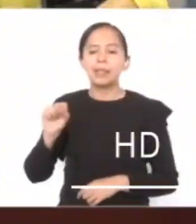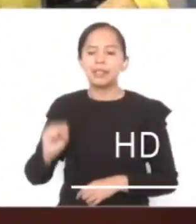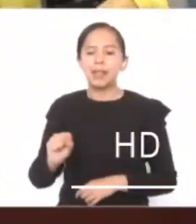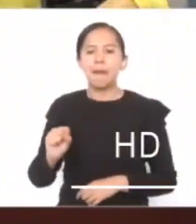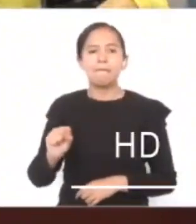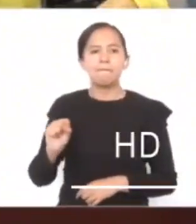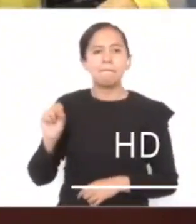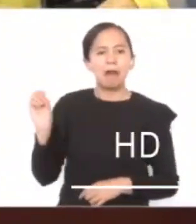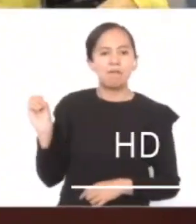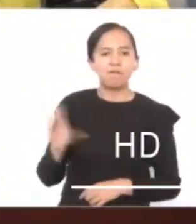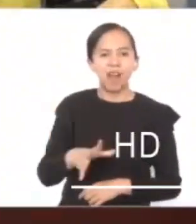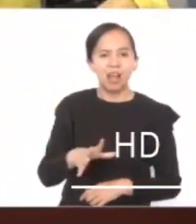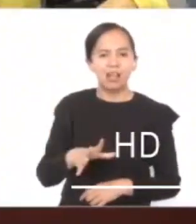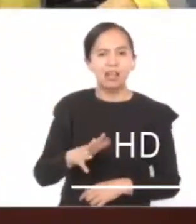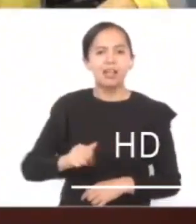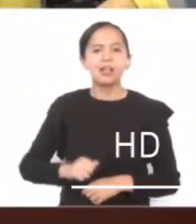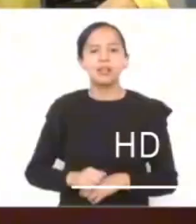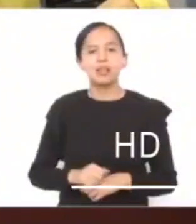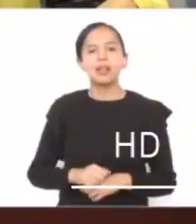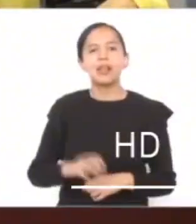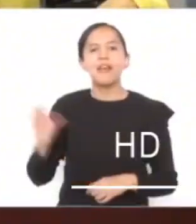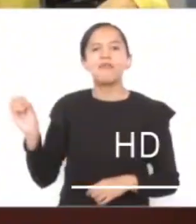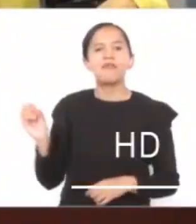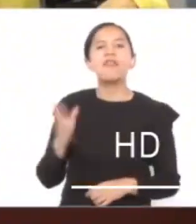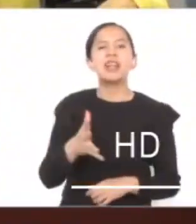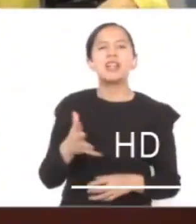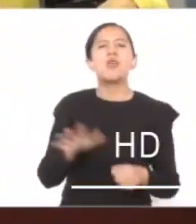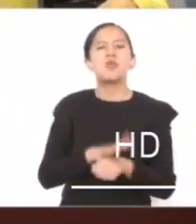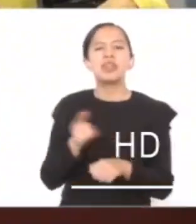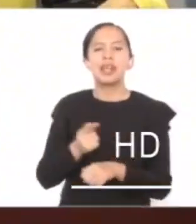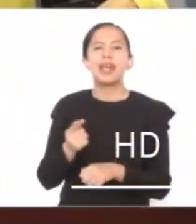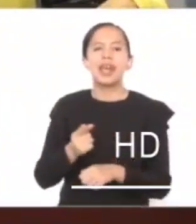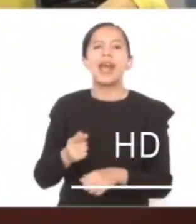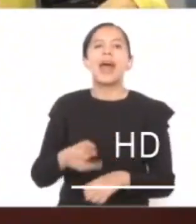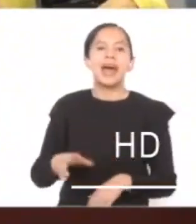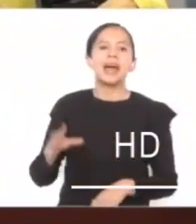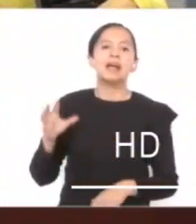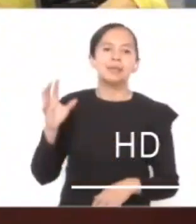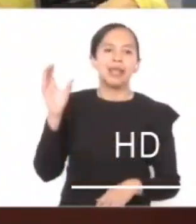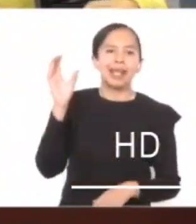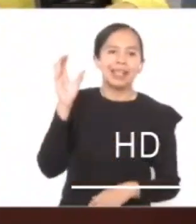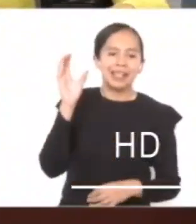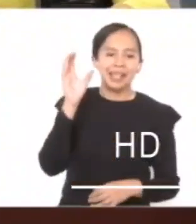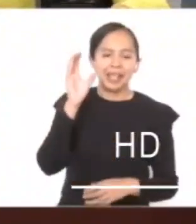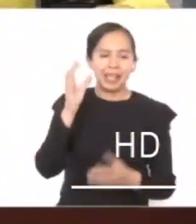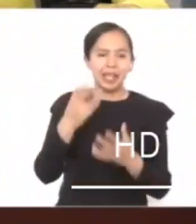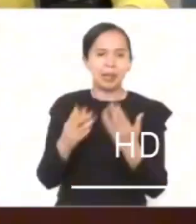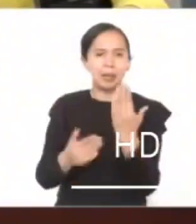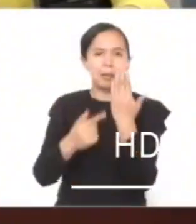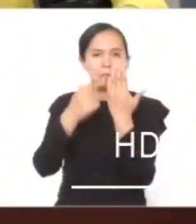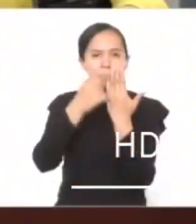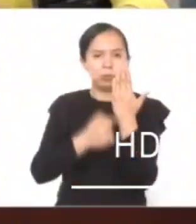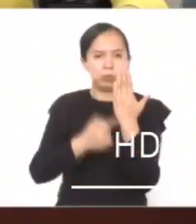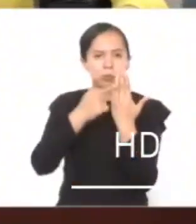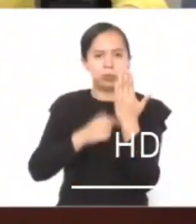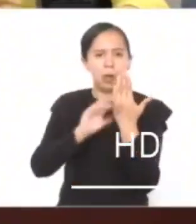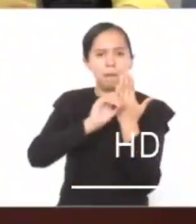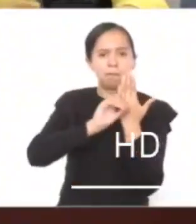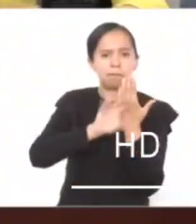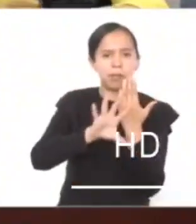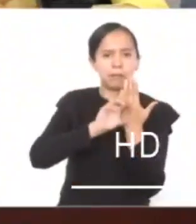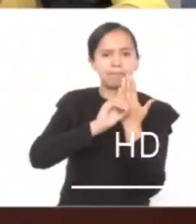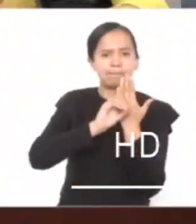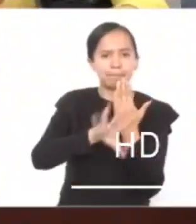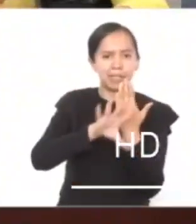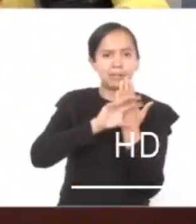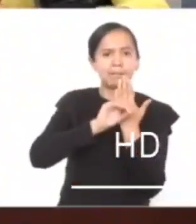en que genera, se llama flash porque flashea tanto la cámara como la parte frontal del teléfono. Hay un sonido que